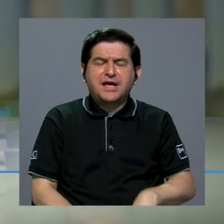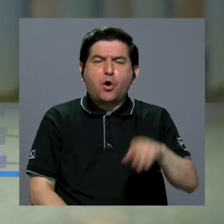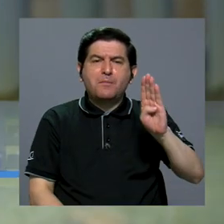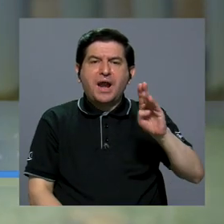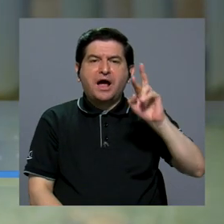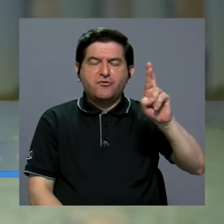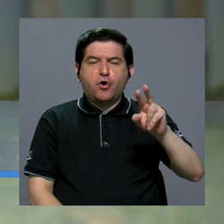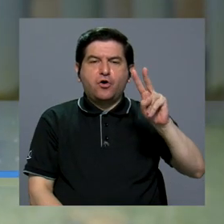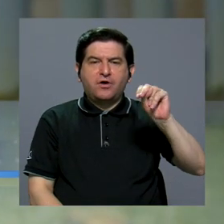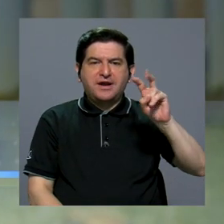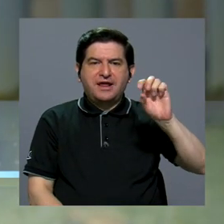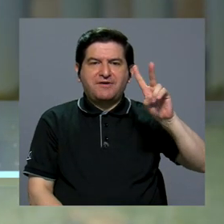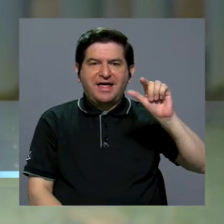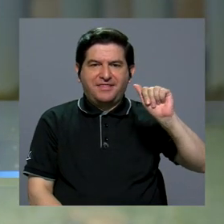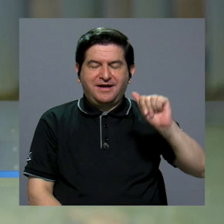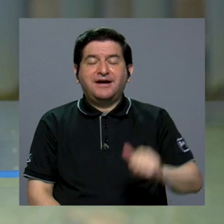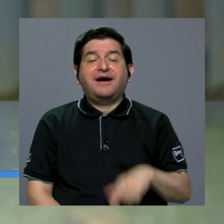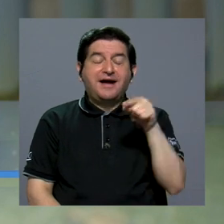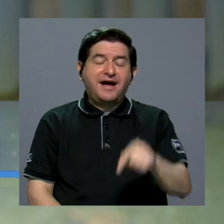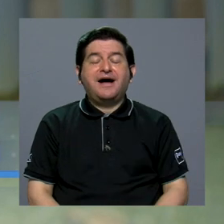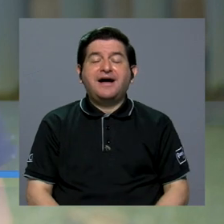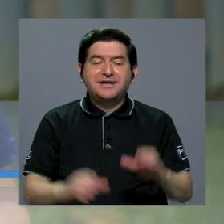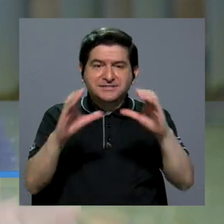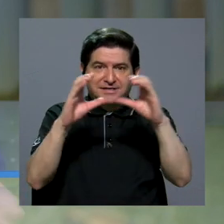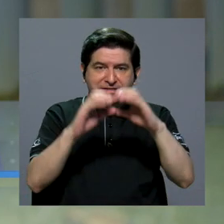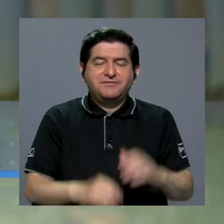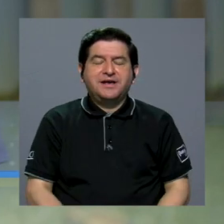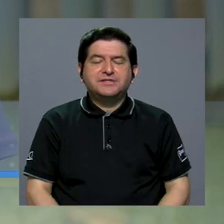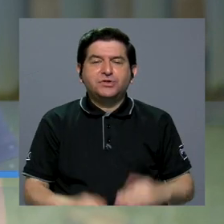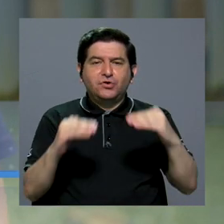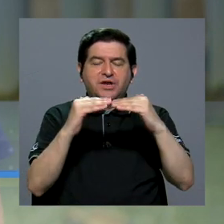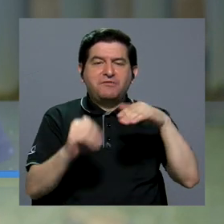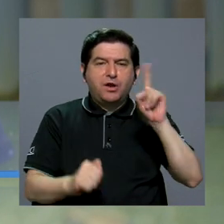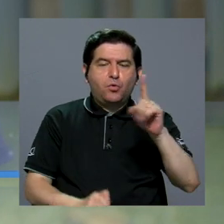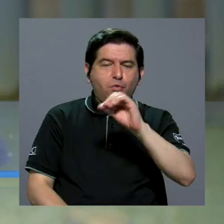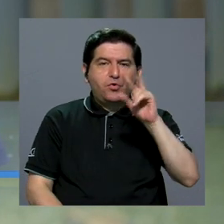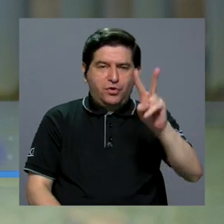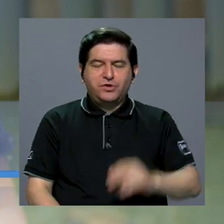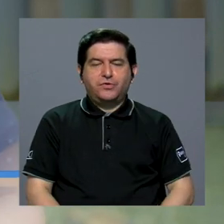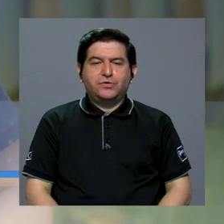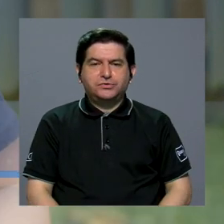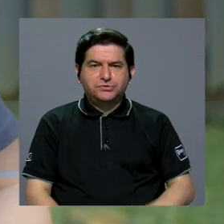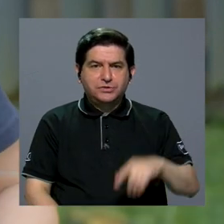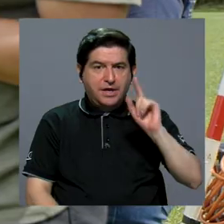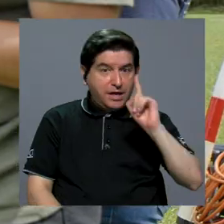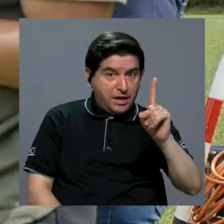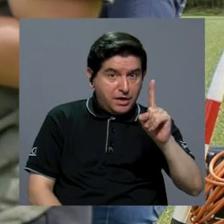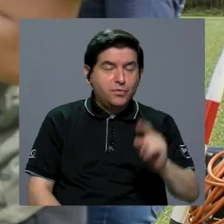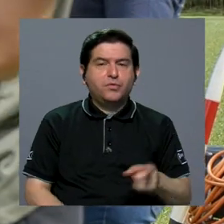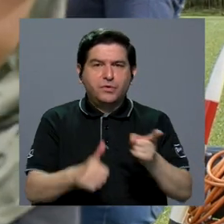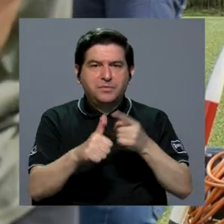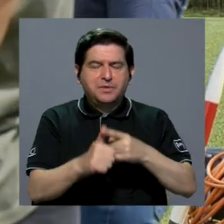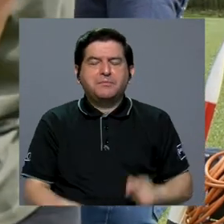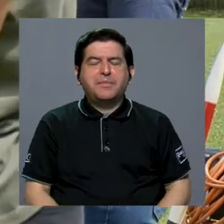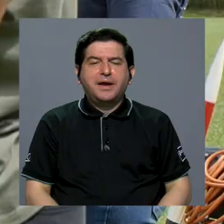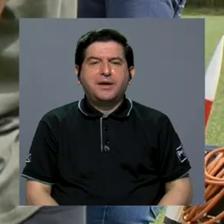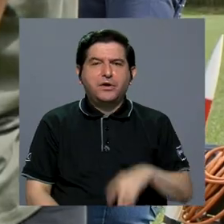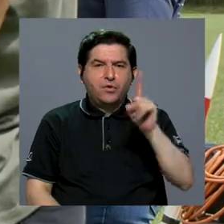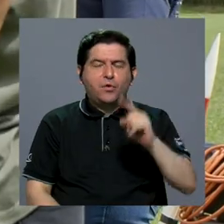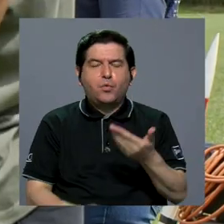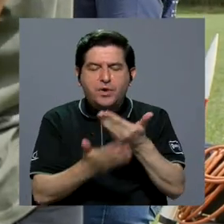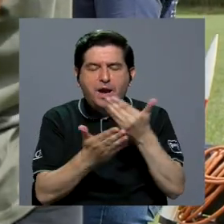a certificarnos en cohetería de alta potencia en los niveles 1 y 2. Para el nivel 1 tendríamos que realizar una prueba